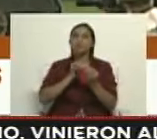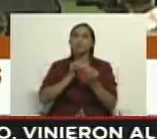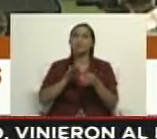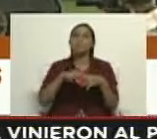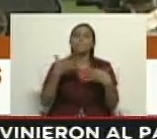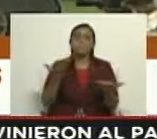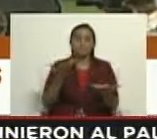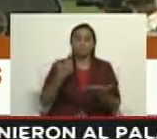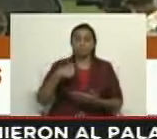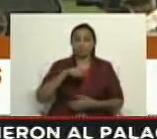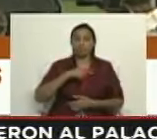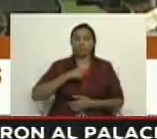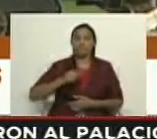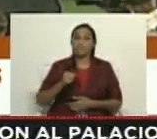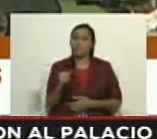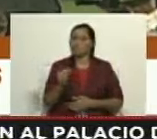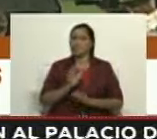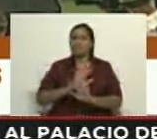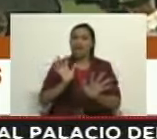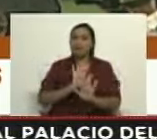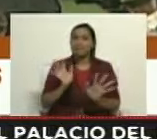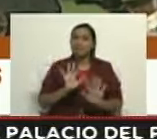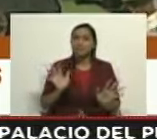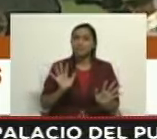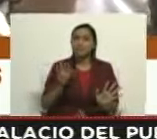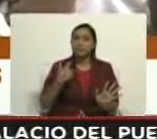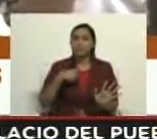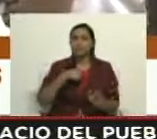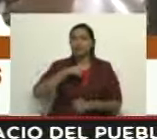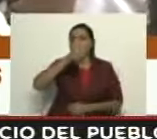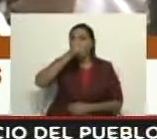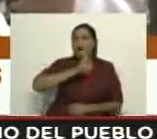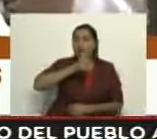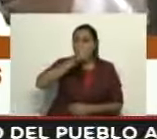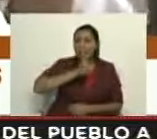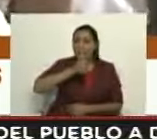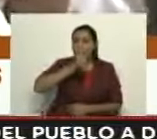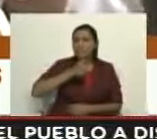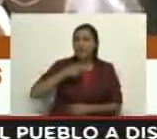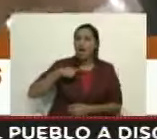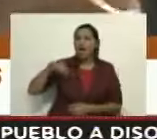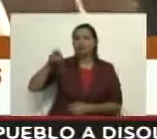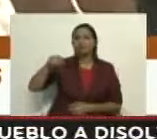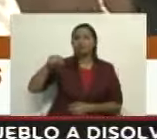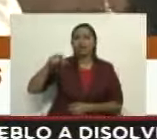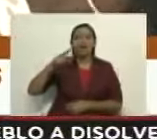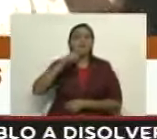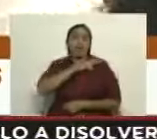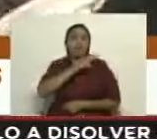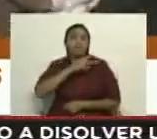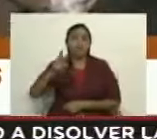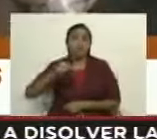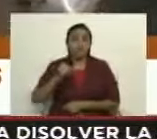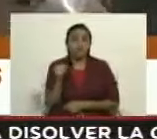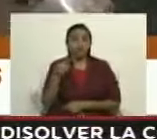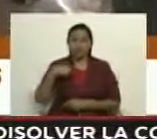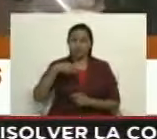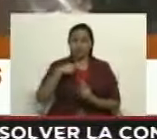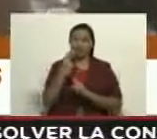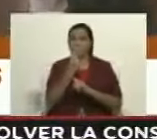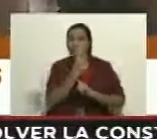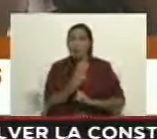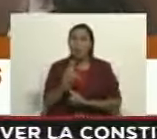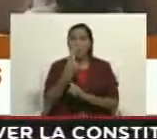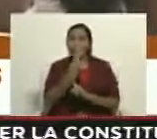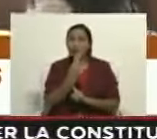no más, ya basta pues, no nos la queramos más, no nos van a seguir utilizando. Y se aceleró el proceso y